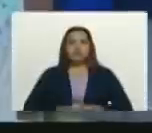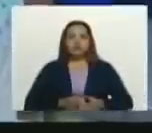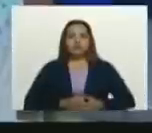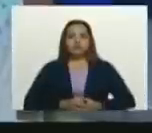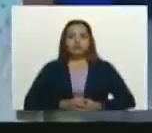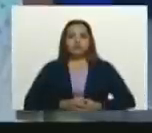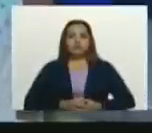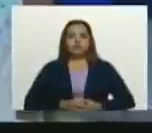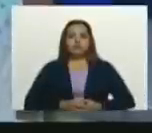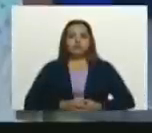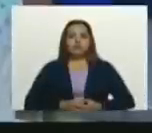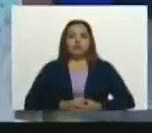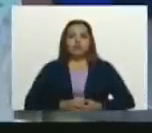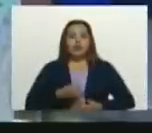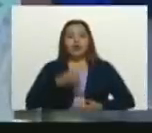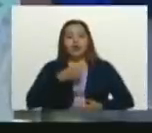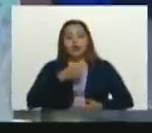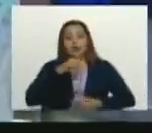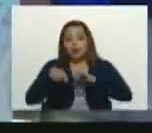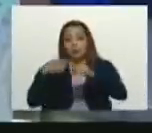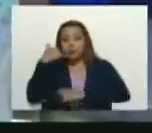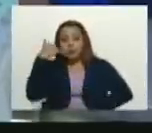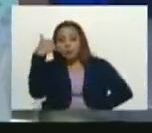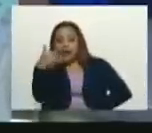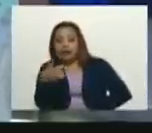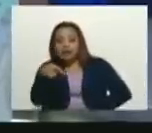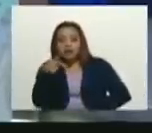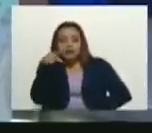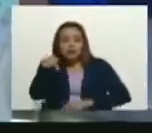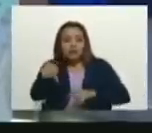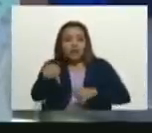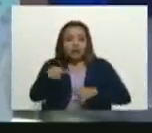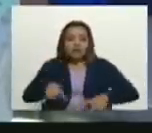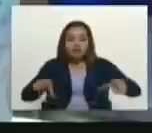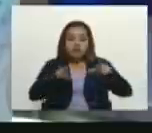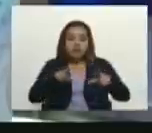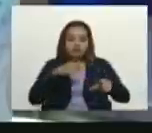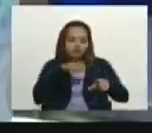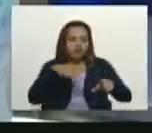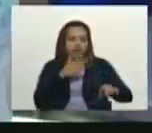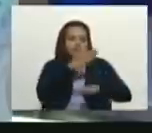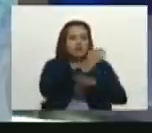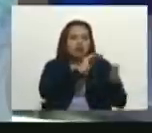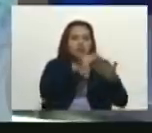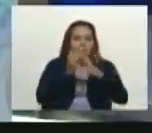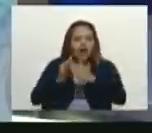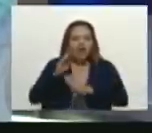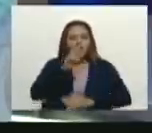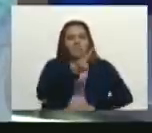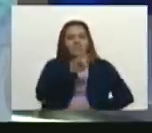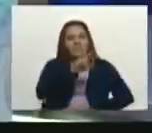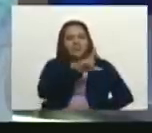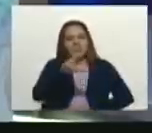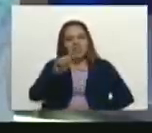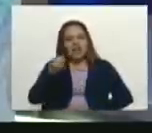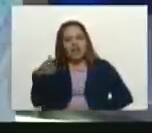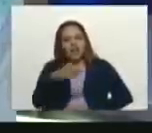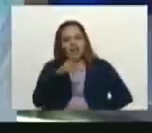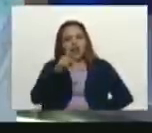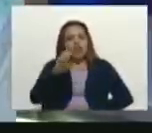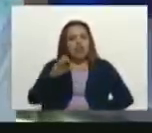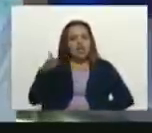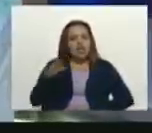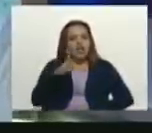comunidad Villa de Dios. E inmediatamente, mientras iba rodando, hablé con el ministro comando Marco